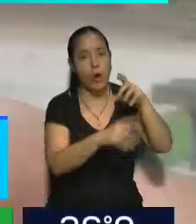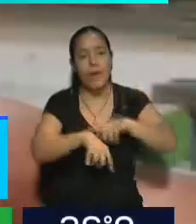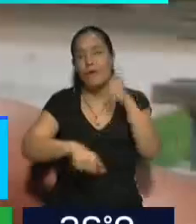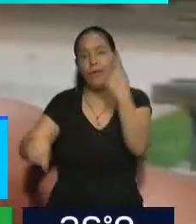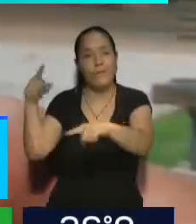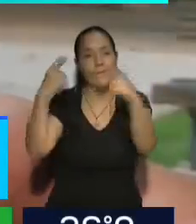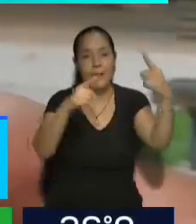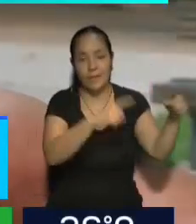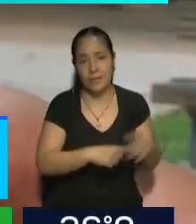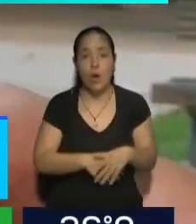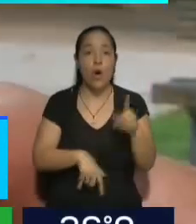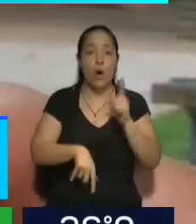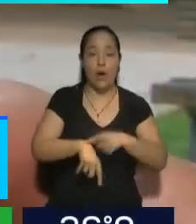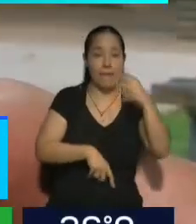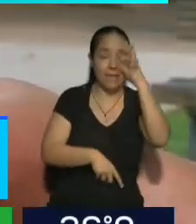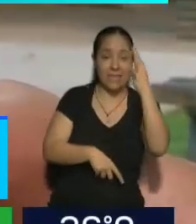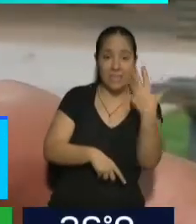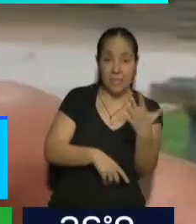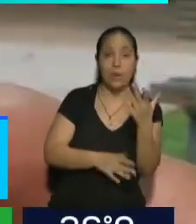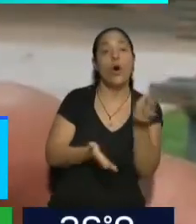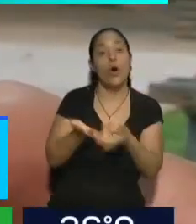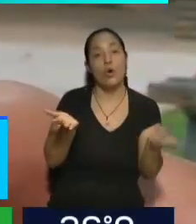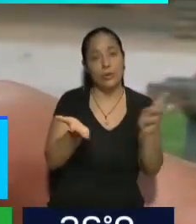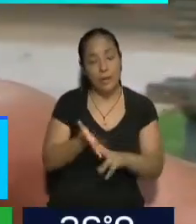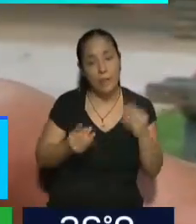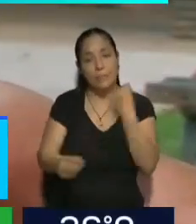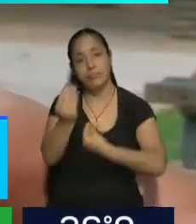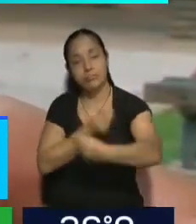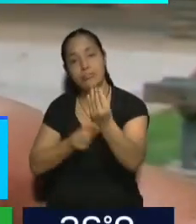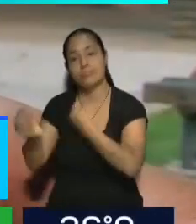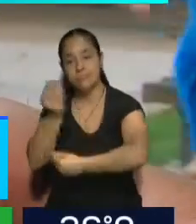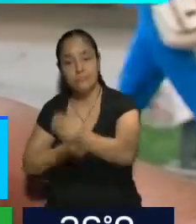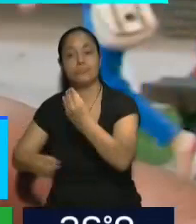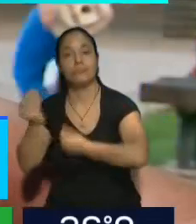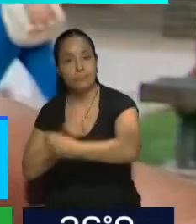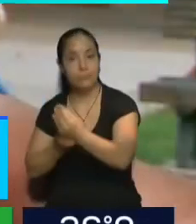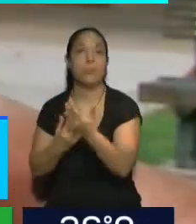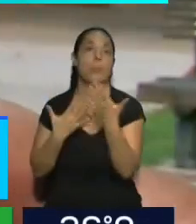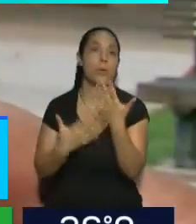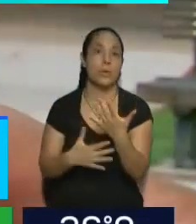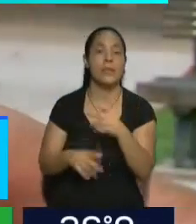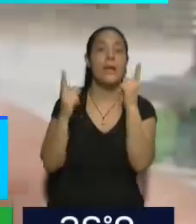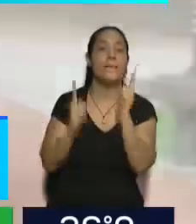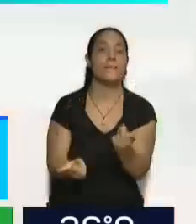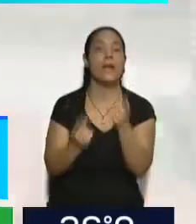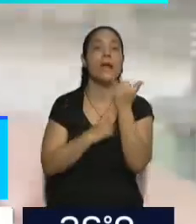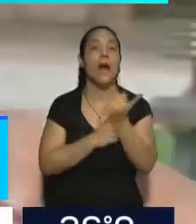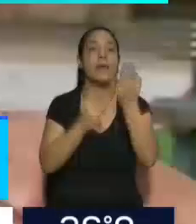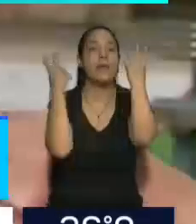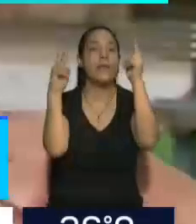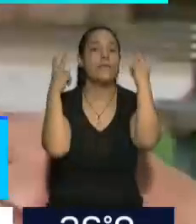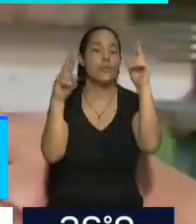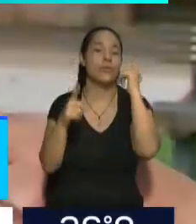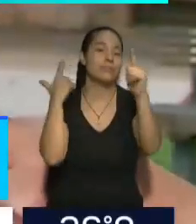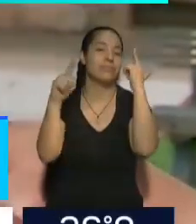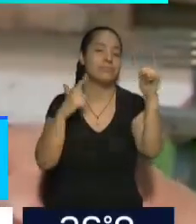La madrugada del 25 comienza un recargo del personal policial teniendo en cuenta la diversión nocturna que se genera. Van a